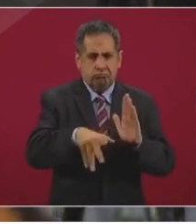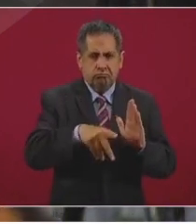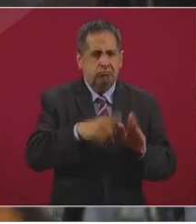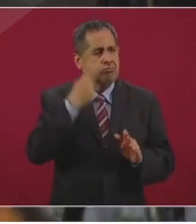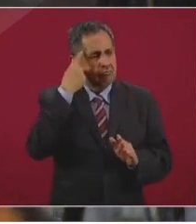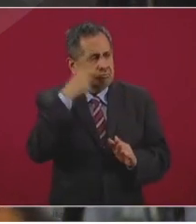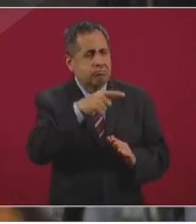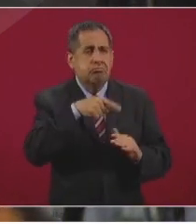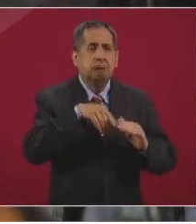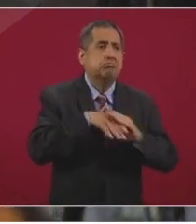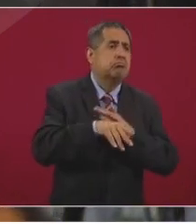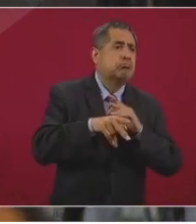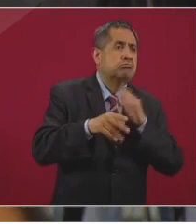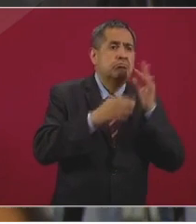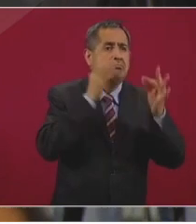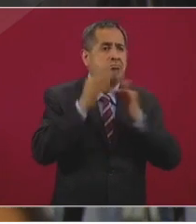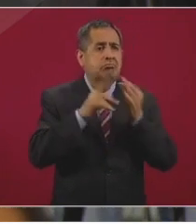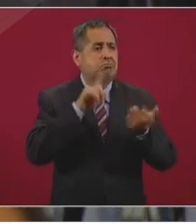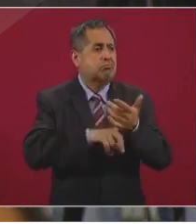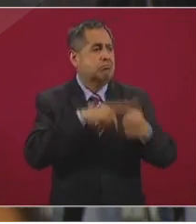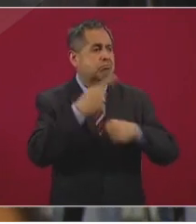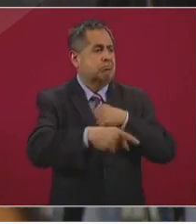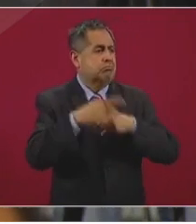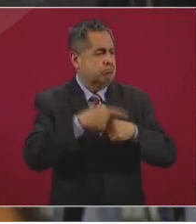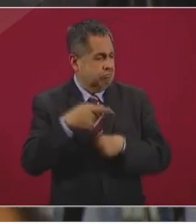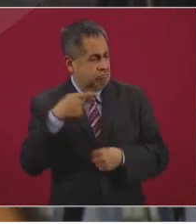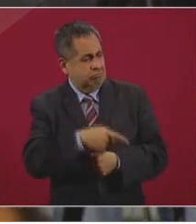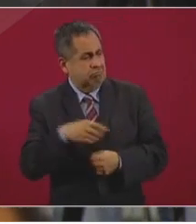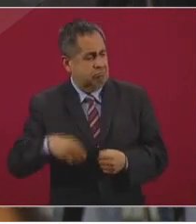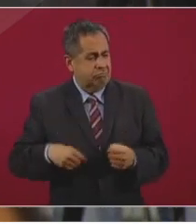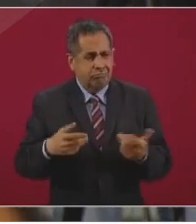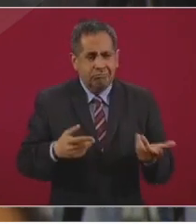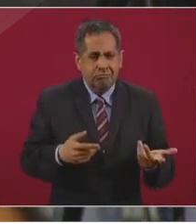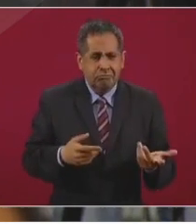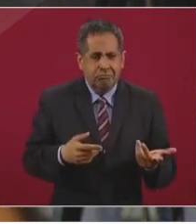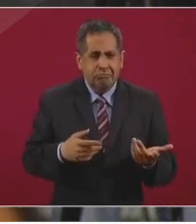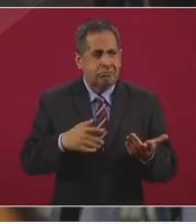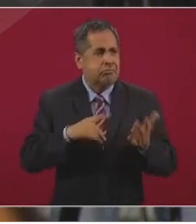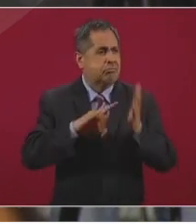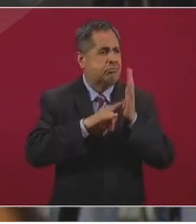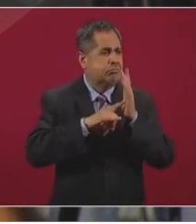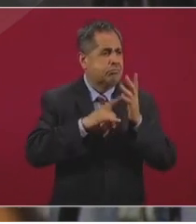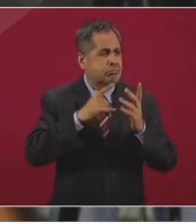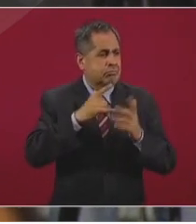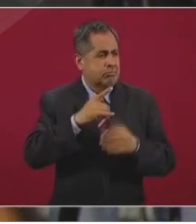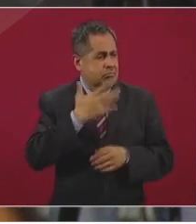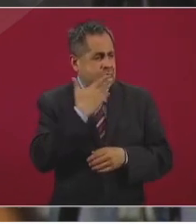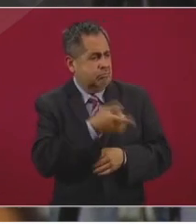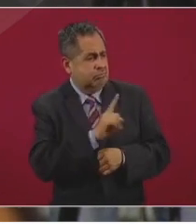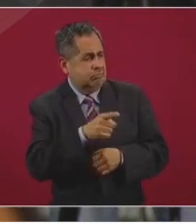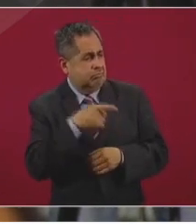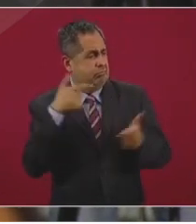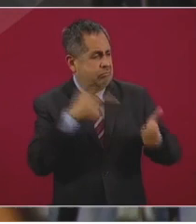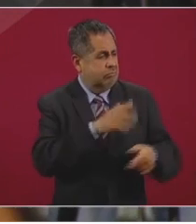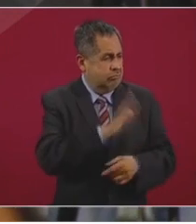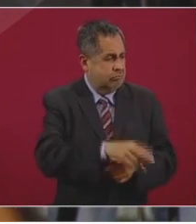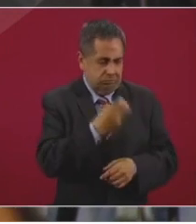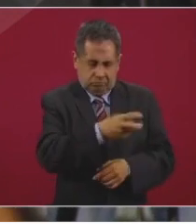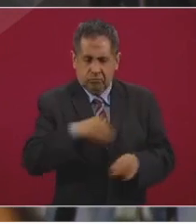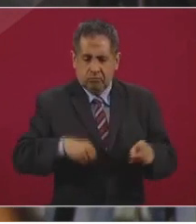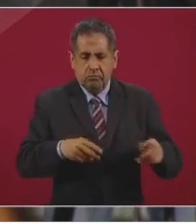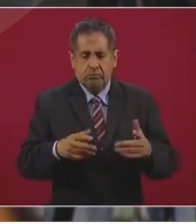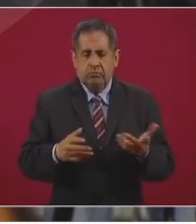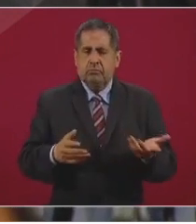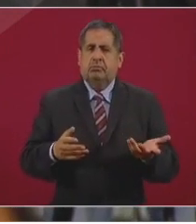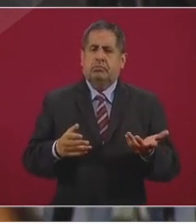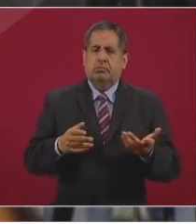estado haciendo la cobertura en un lugar peligroso y pues un horario quizá no adecuado. ¿Tiene usted información respecto